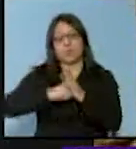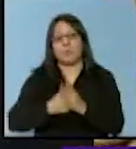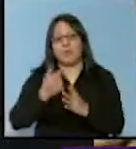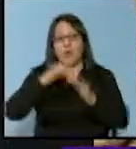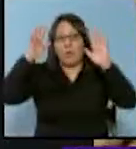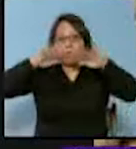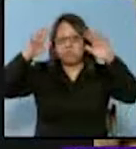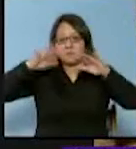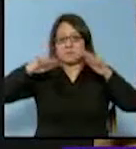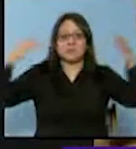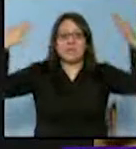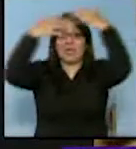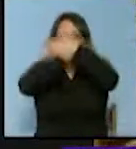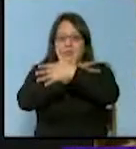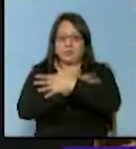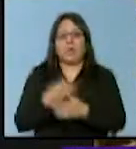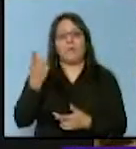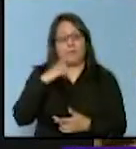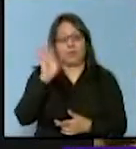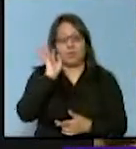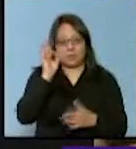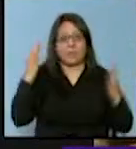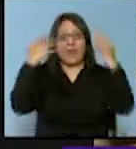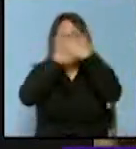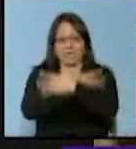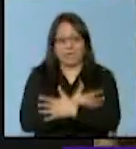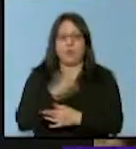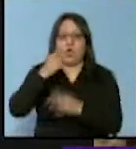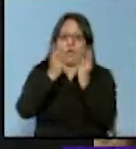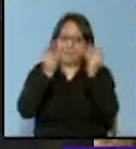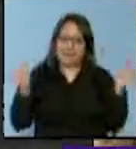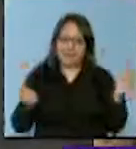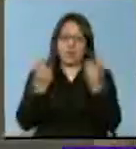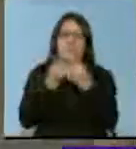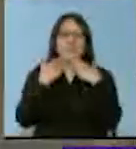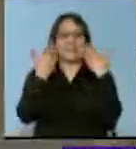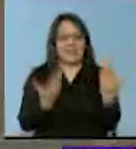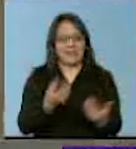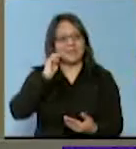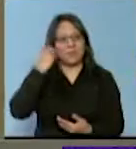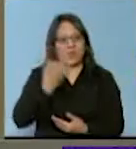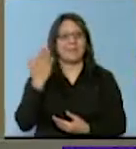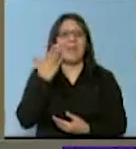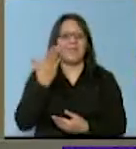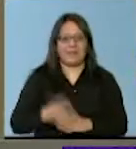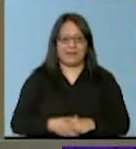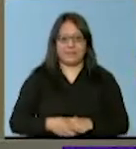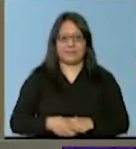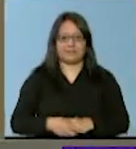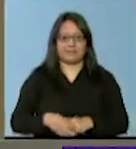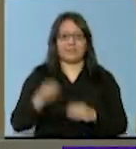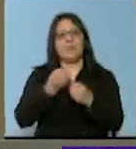con una cuestión netamente meteorológica. Cerramos el vínculo. Ustedes, muchas gracias y muy buenas tardes. Muy